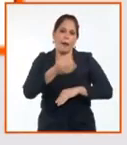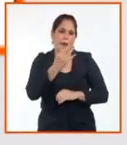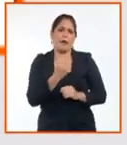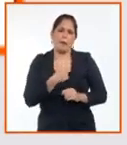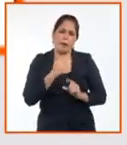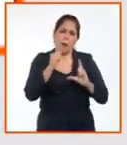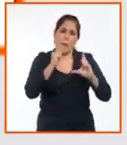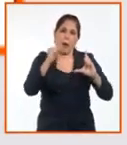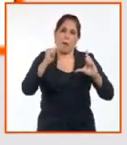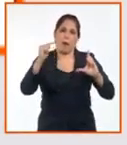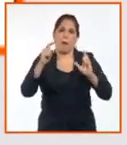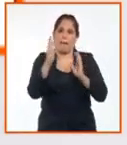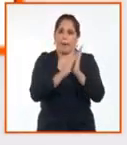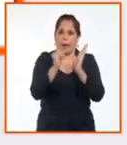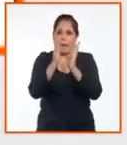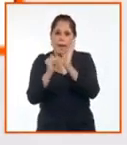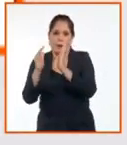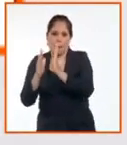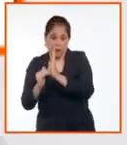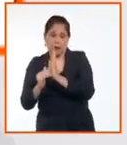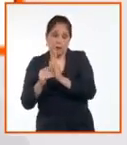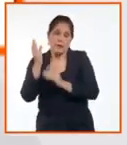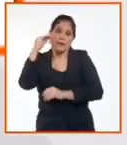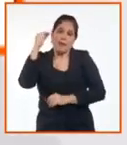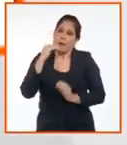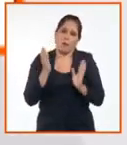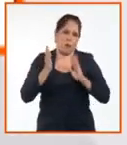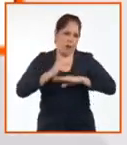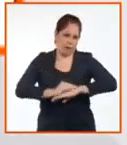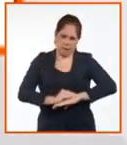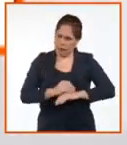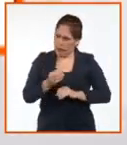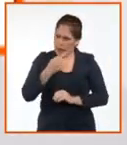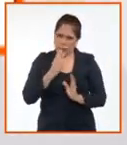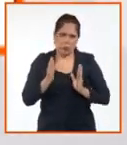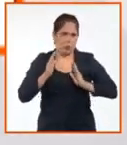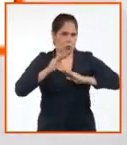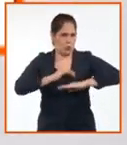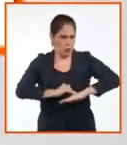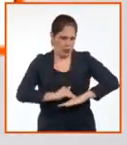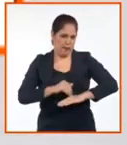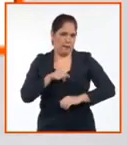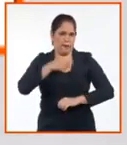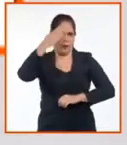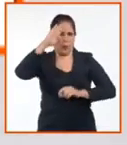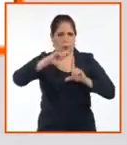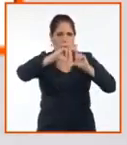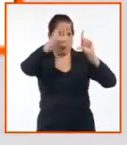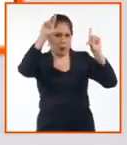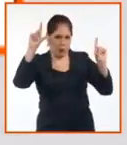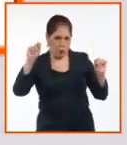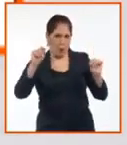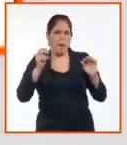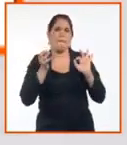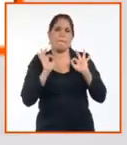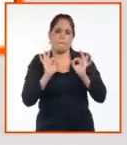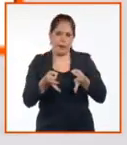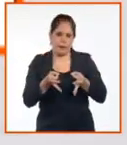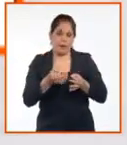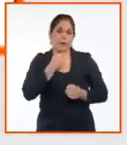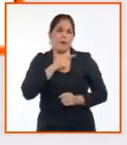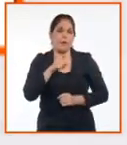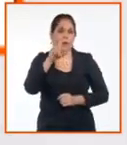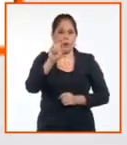mes tras mes los medicamentos que y que están en falta en cada momento y por ejemplo en el año